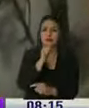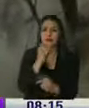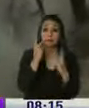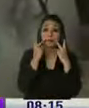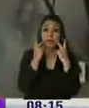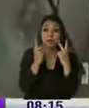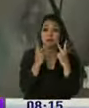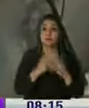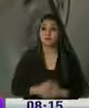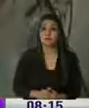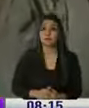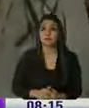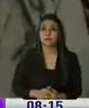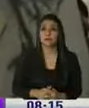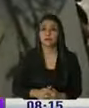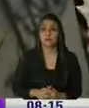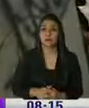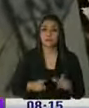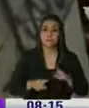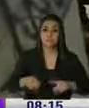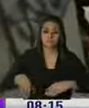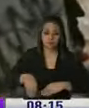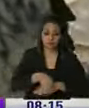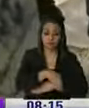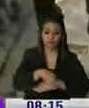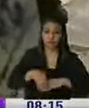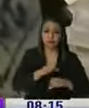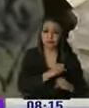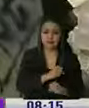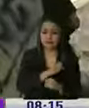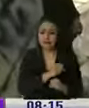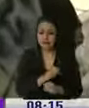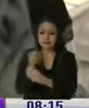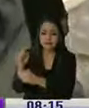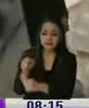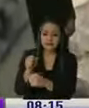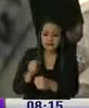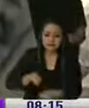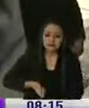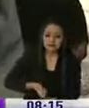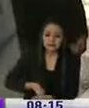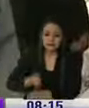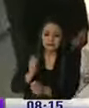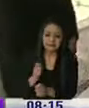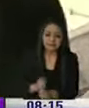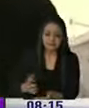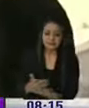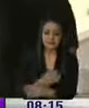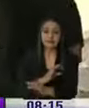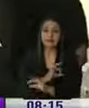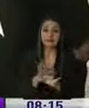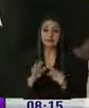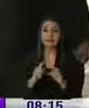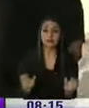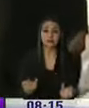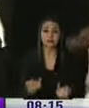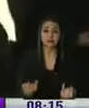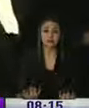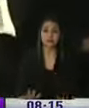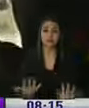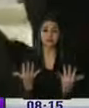las imágenes cómo en varios tramos realizan la limpieza. Sin embargo, la maleza es tan alta que les tardarían